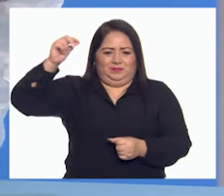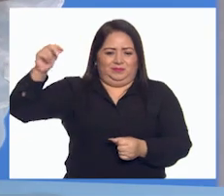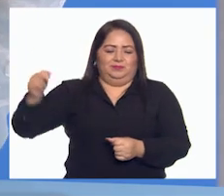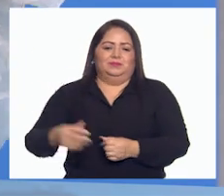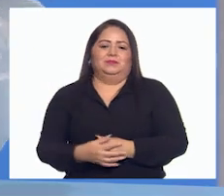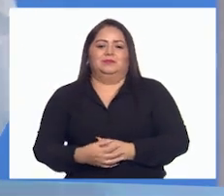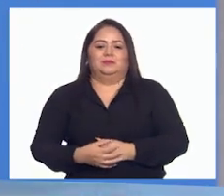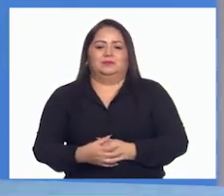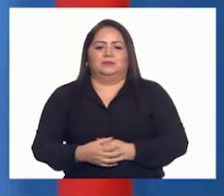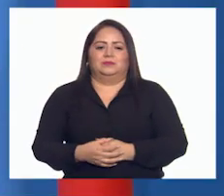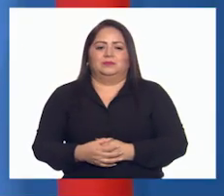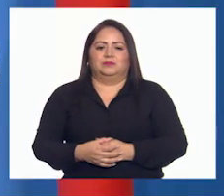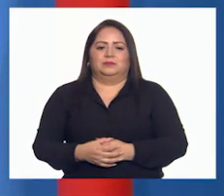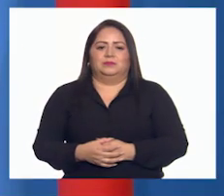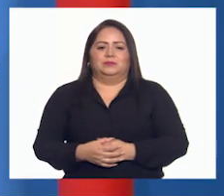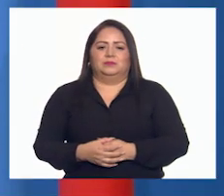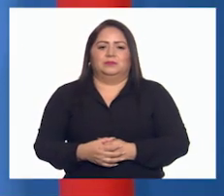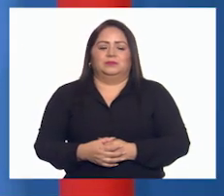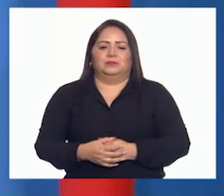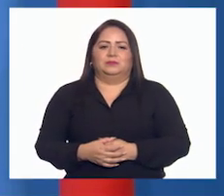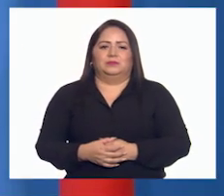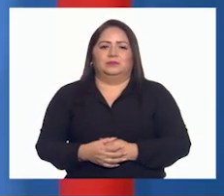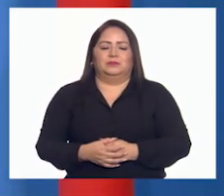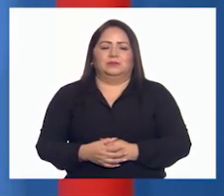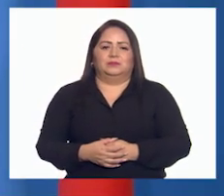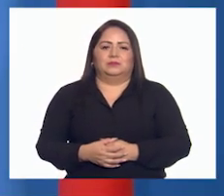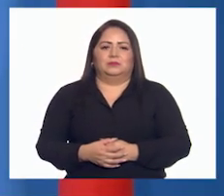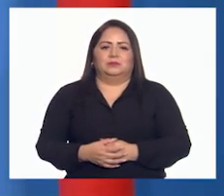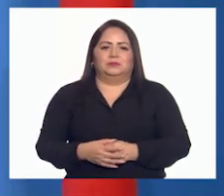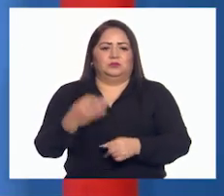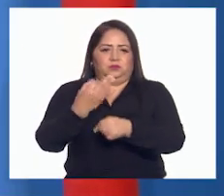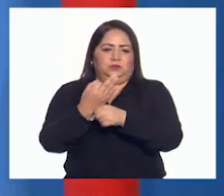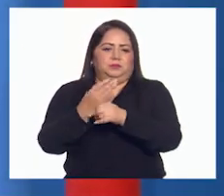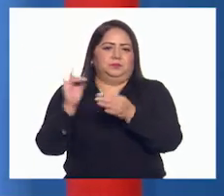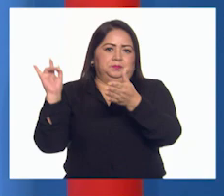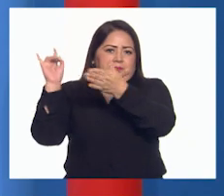carabela. Entonces pegamos esta consecuencia por acá.